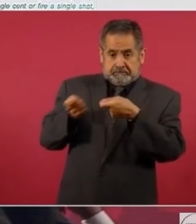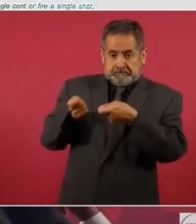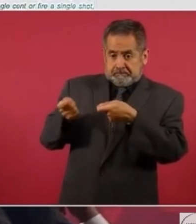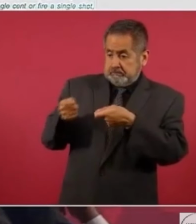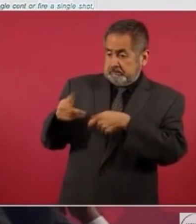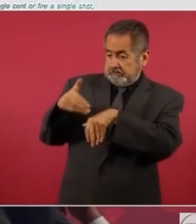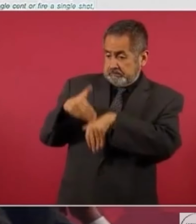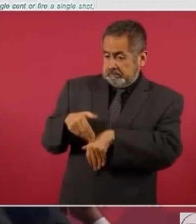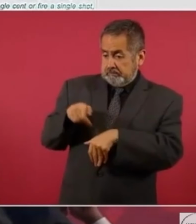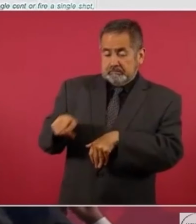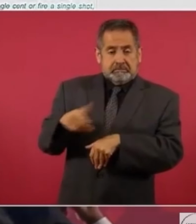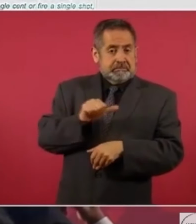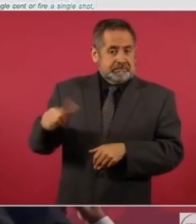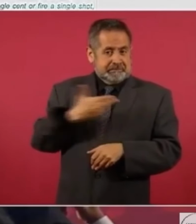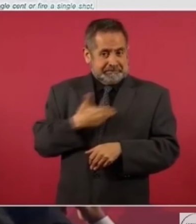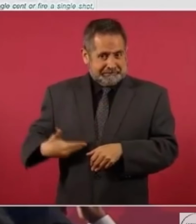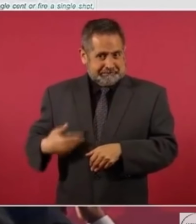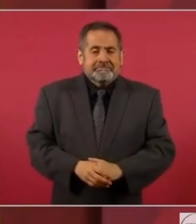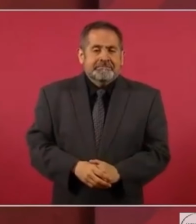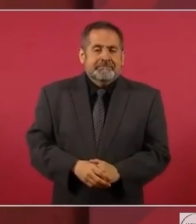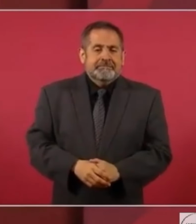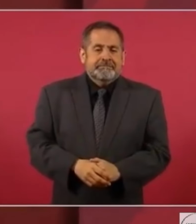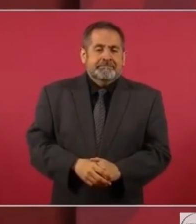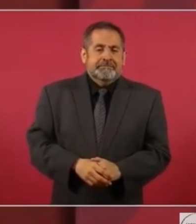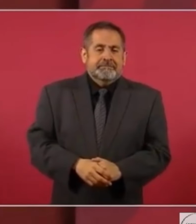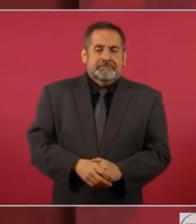el presidente.